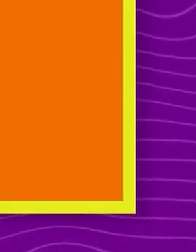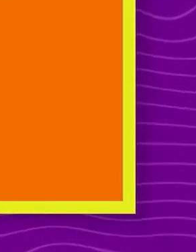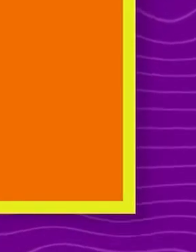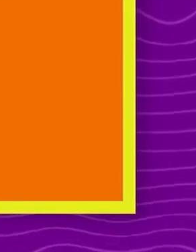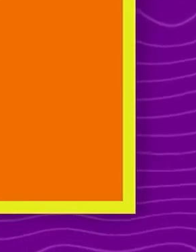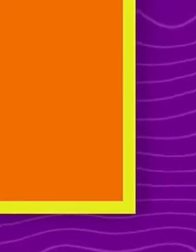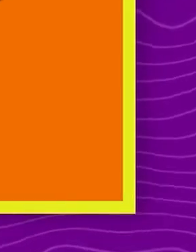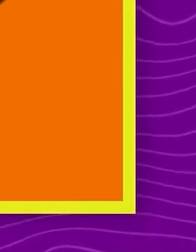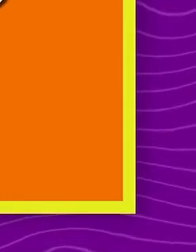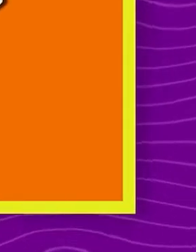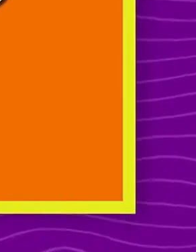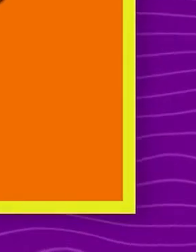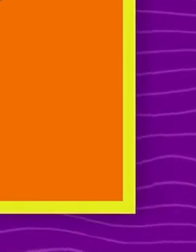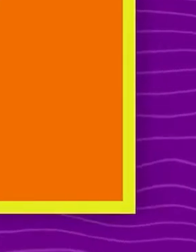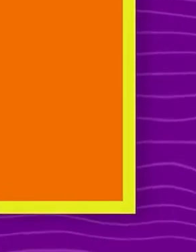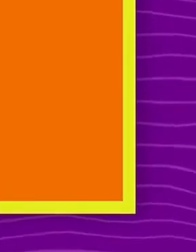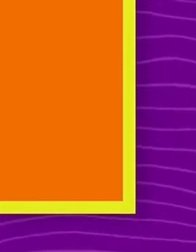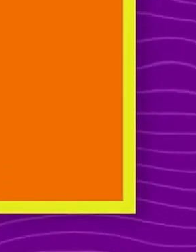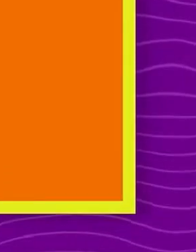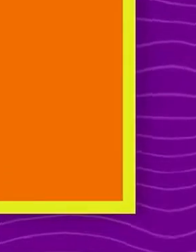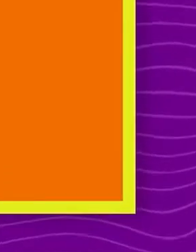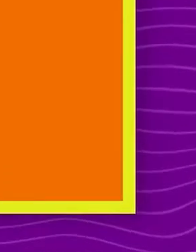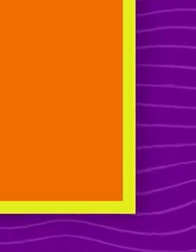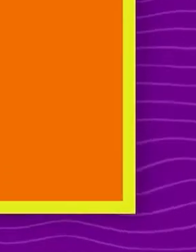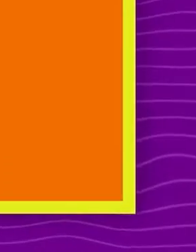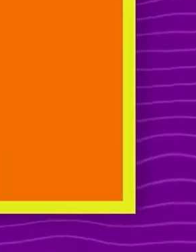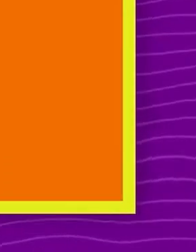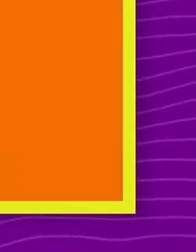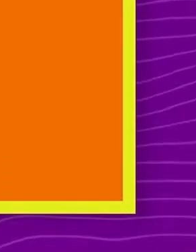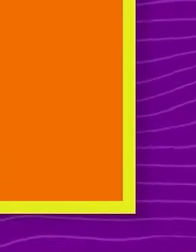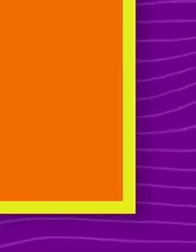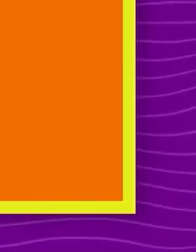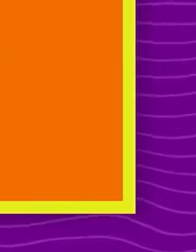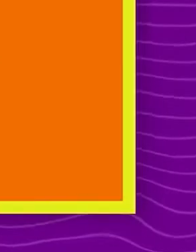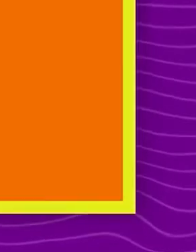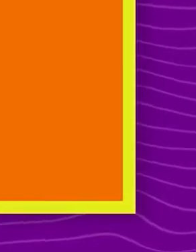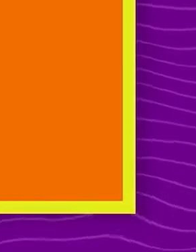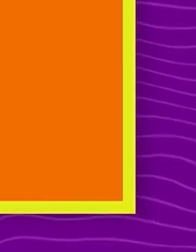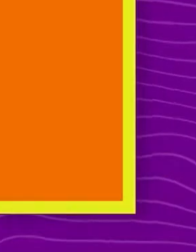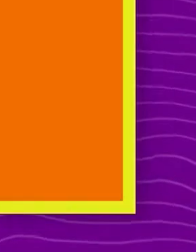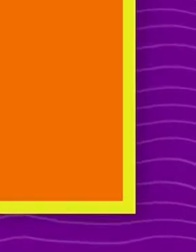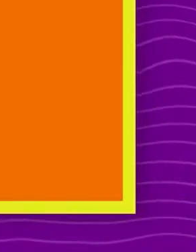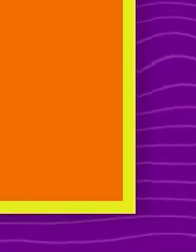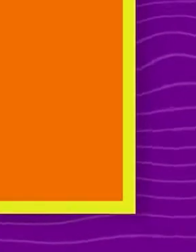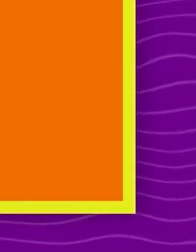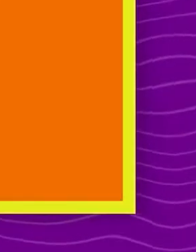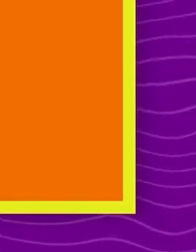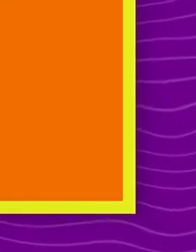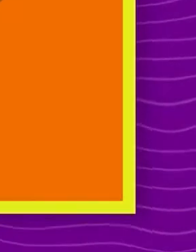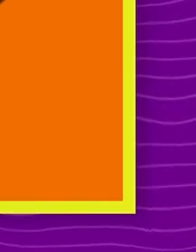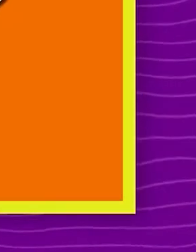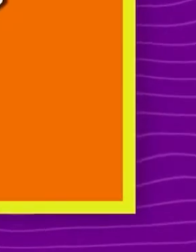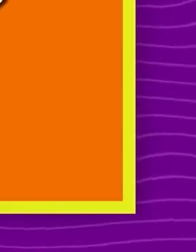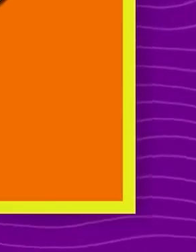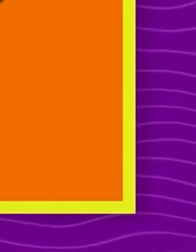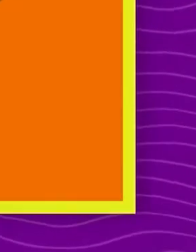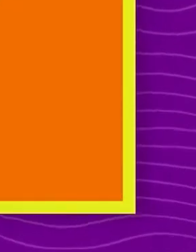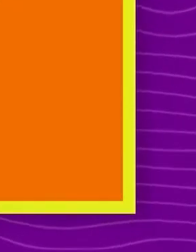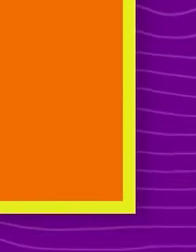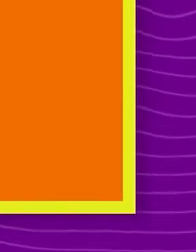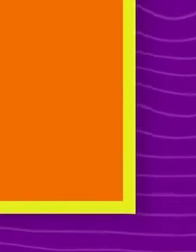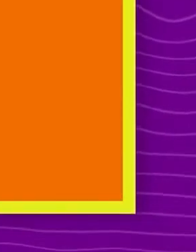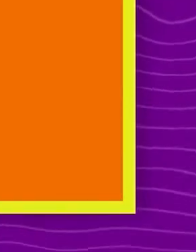objetos con el fin de motivar y conmover a los lectores. Tiene algo de chisme y por eso suele ser muy